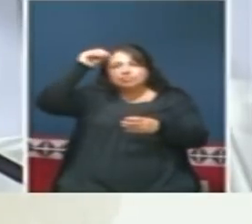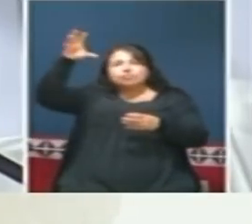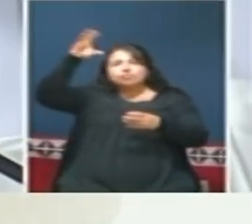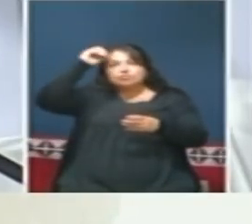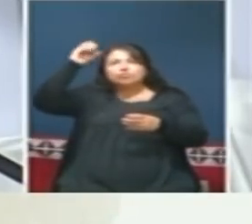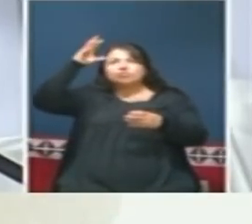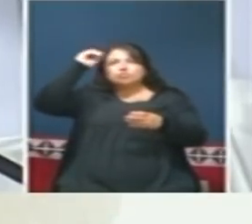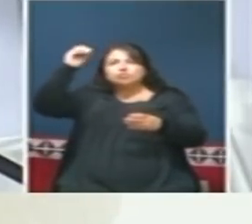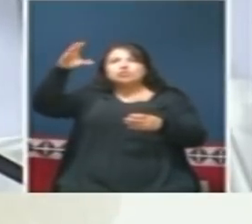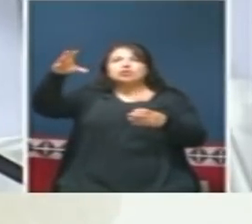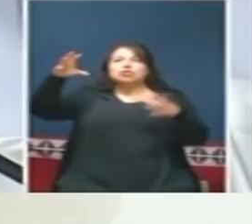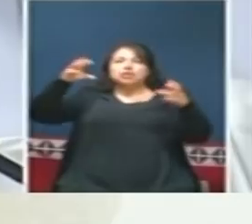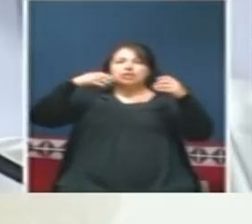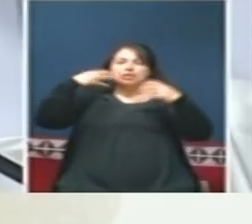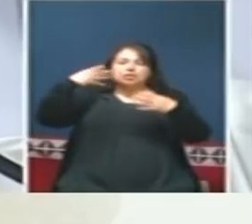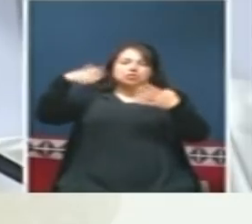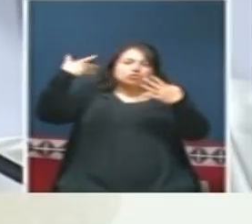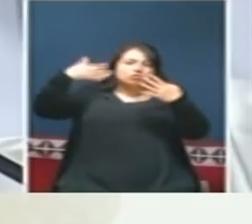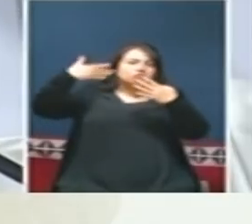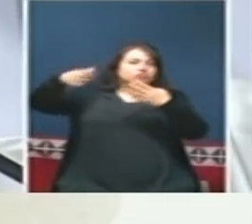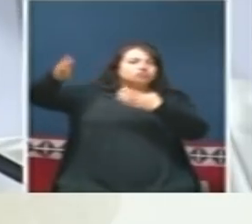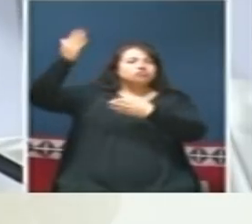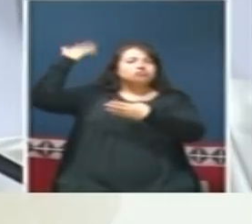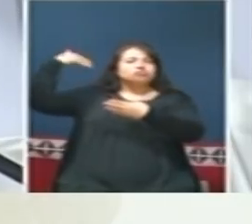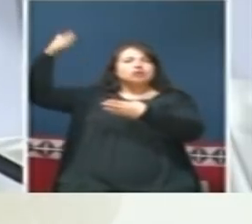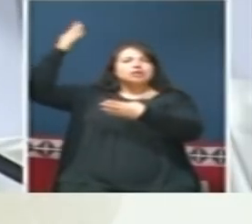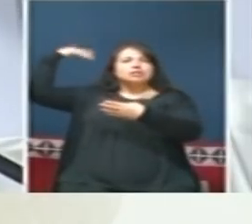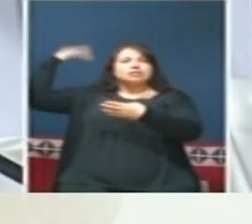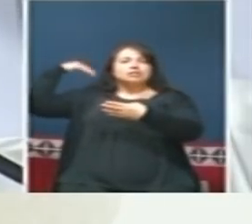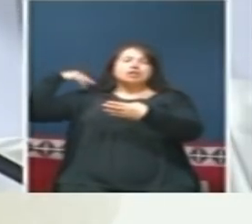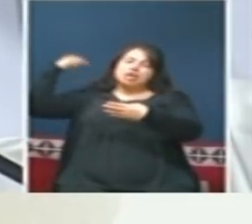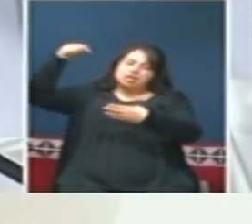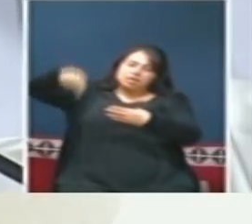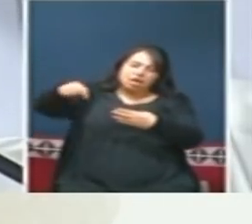durante mucho tiempo, especialmente en tiempos difíciles.